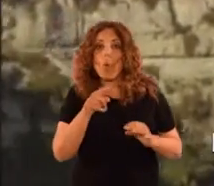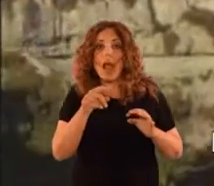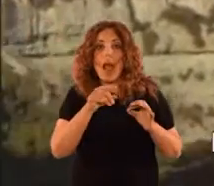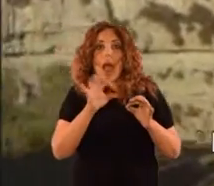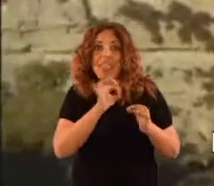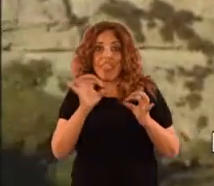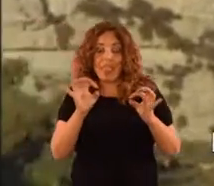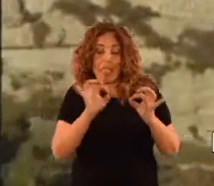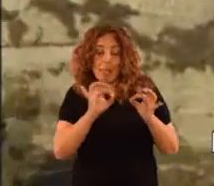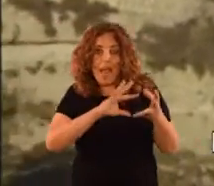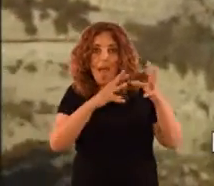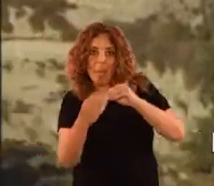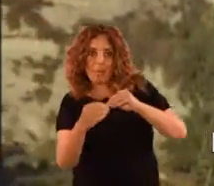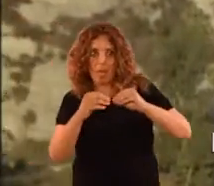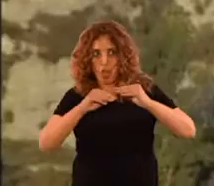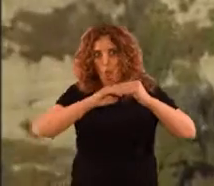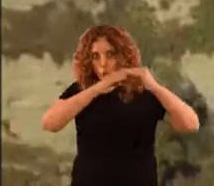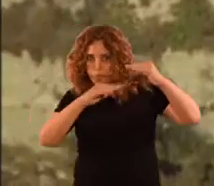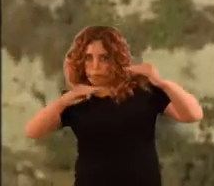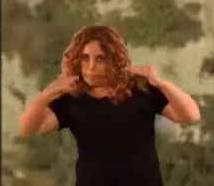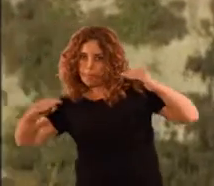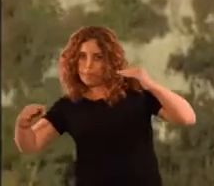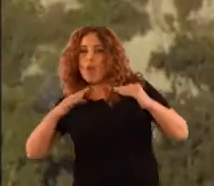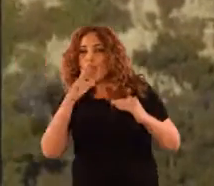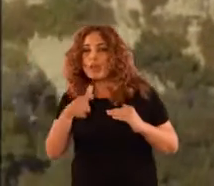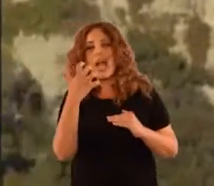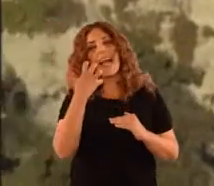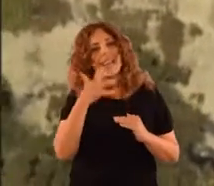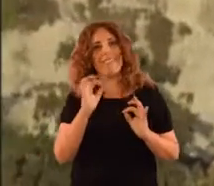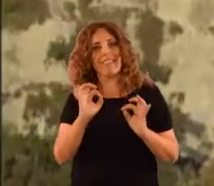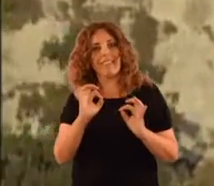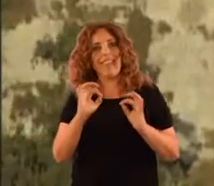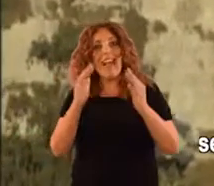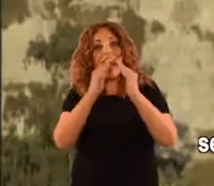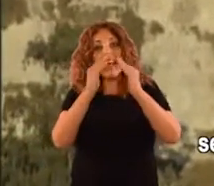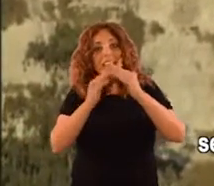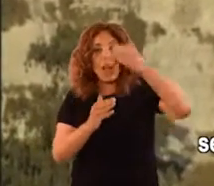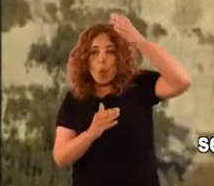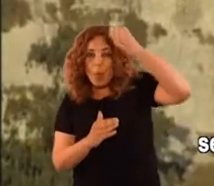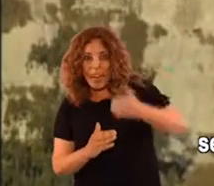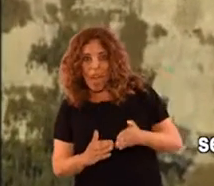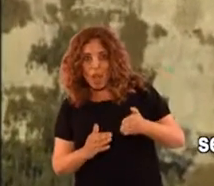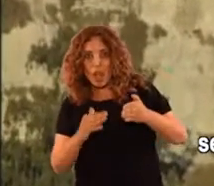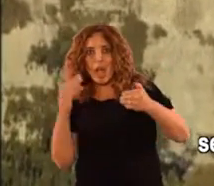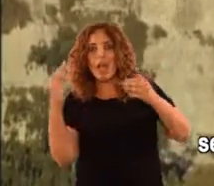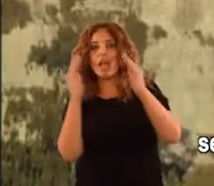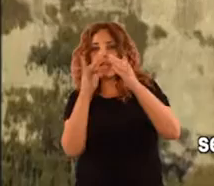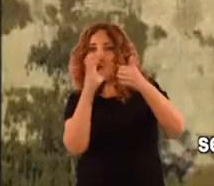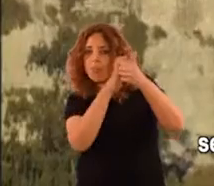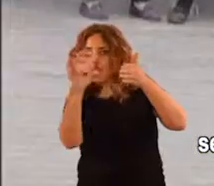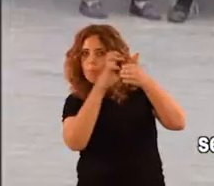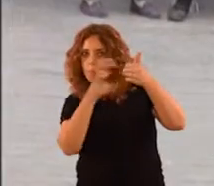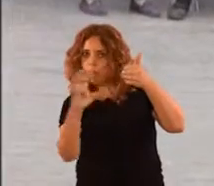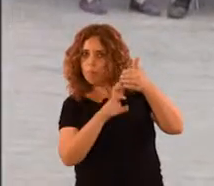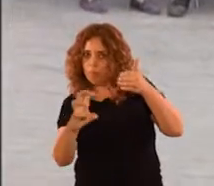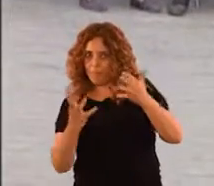La adaptación a esta particular orografía hace que una de sus más peculiares características sean las casas colgadas sobre el